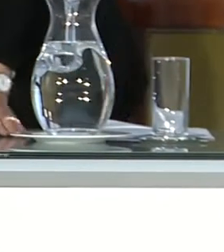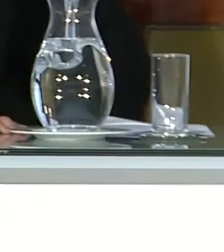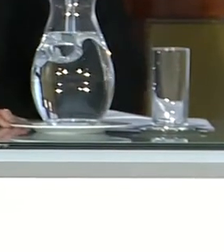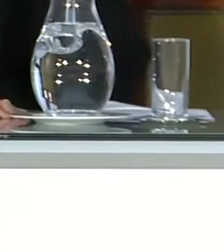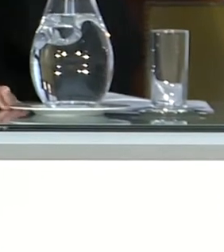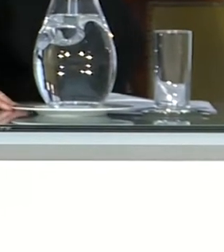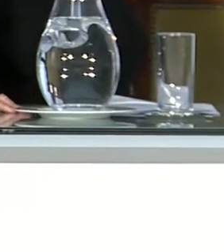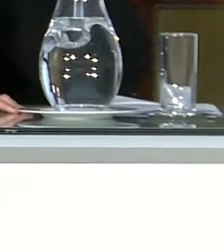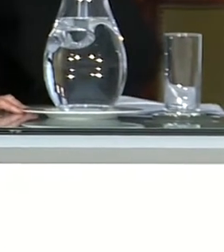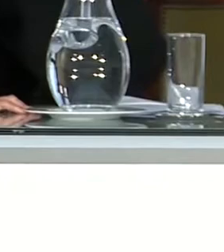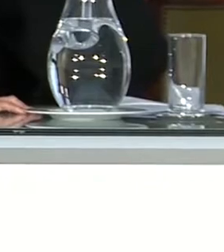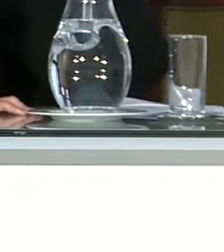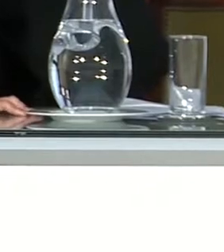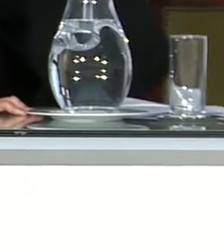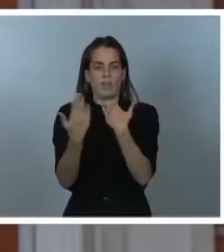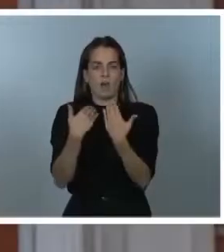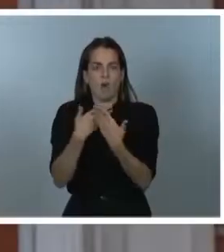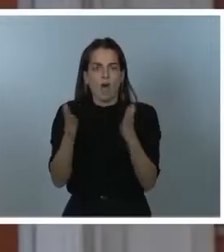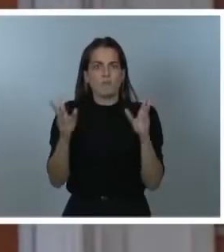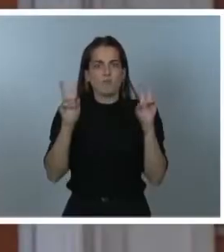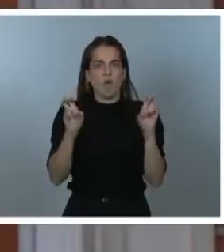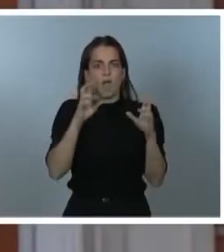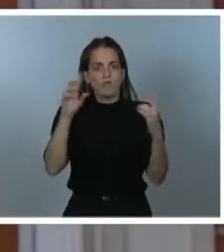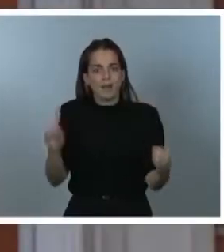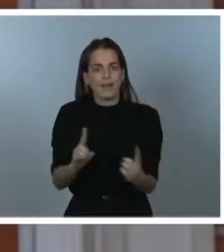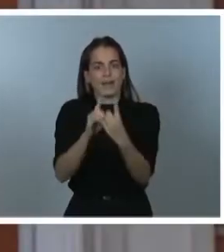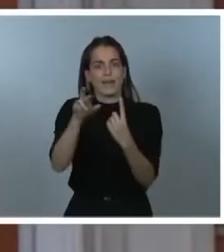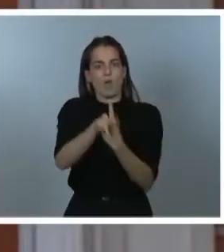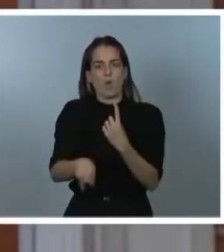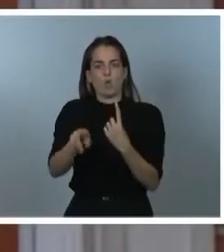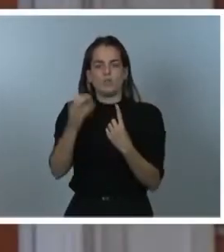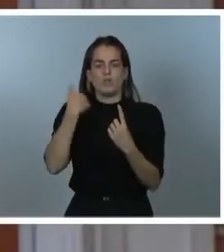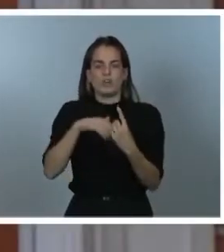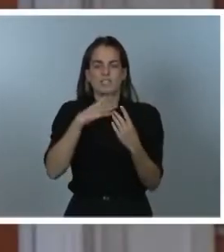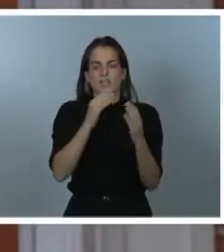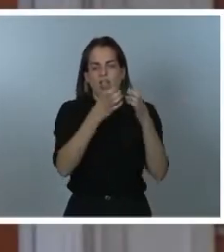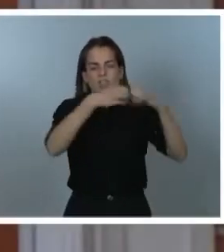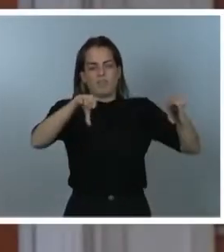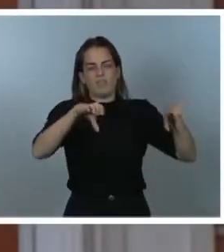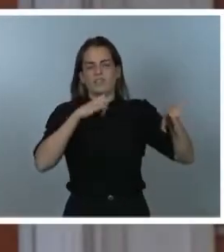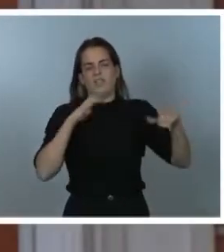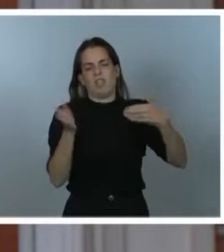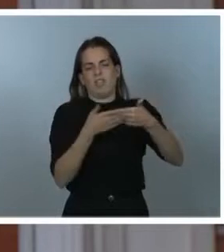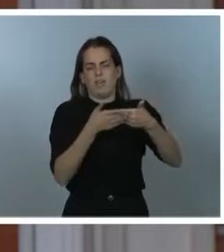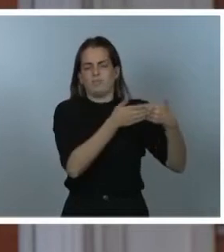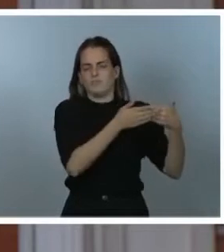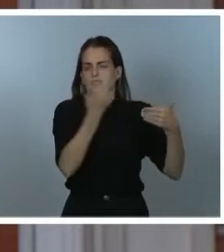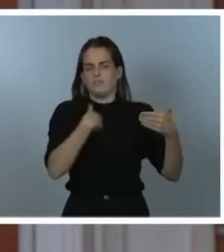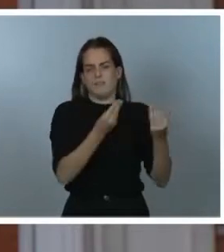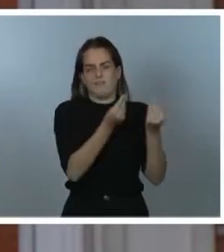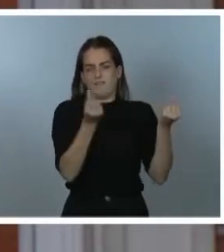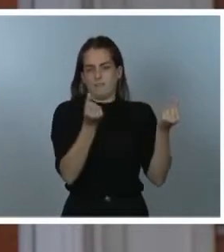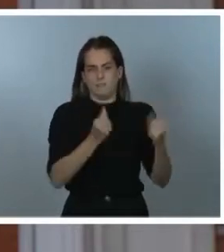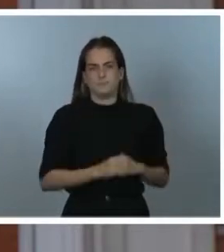El presidente del Gobierno, Pedro Sánchez, ha anunciado este martes la aprobación de los indultos parciales para los organizadores del procés. La